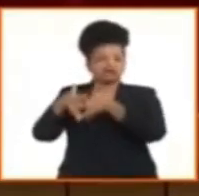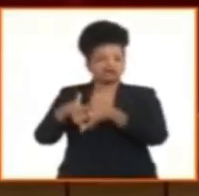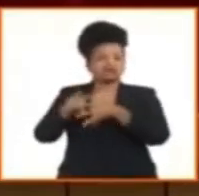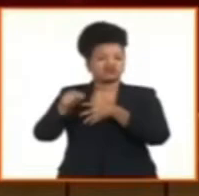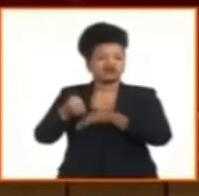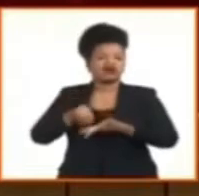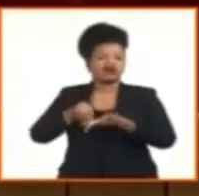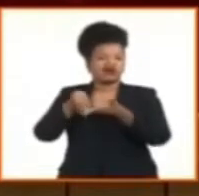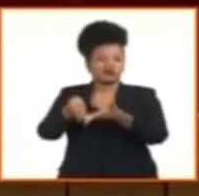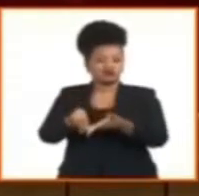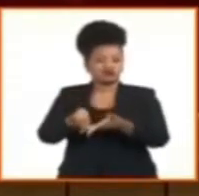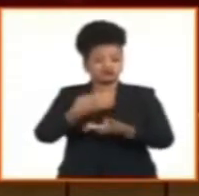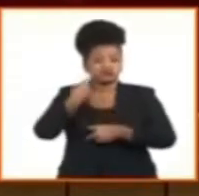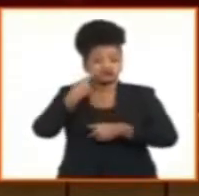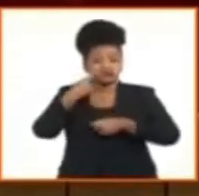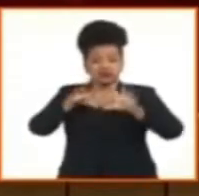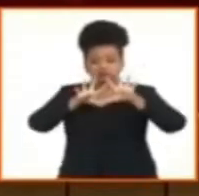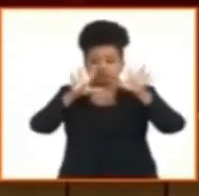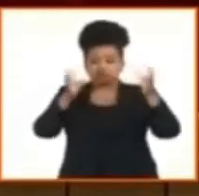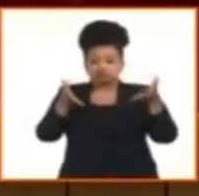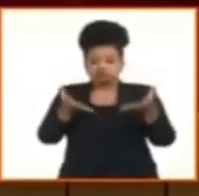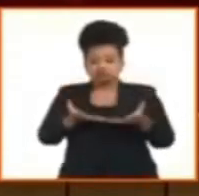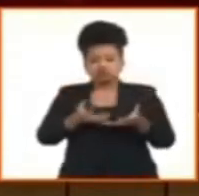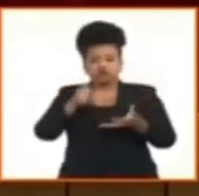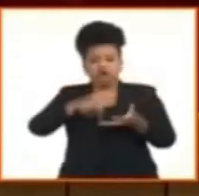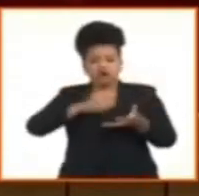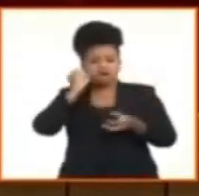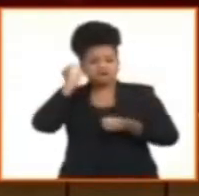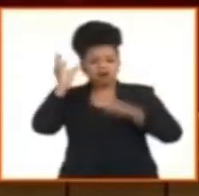explica cómo en el mundo están resurgiendo ideas fascistas.